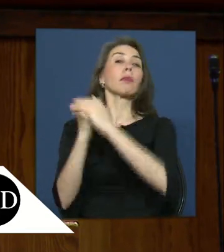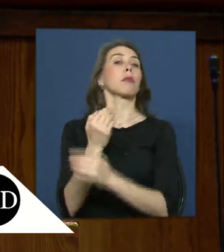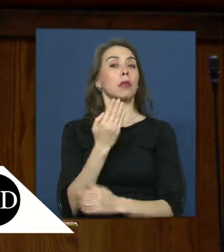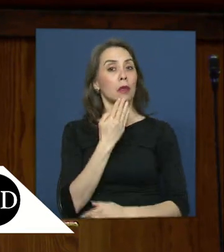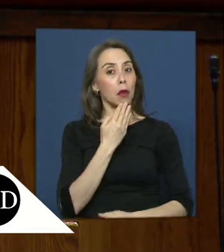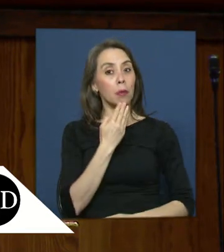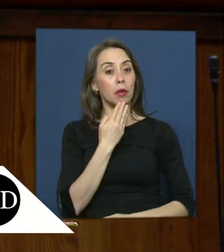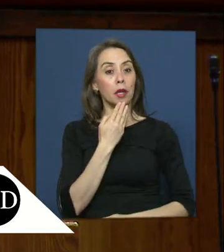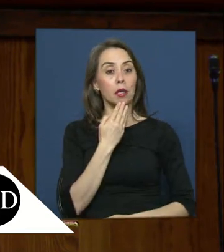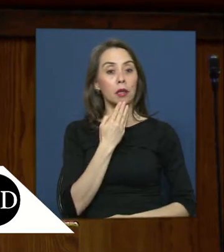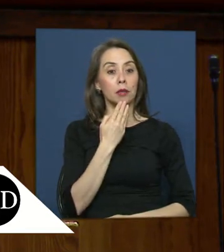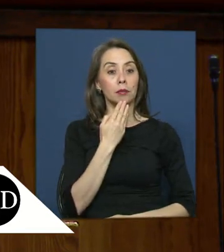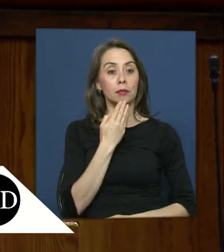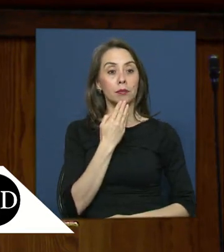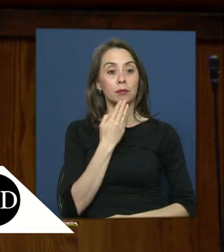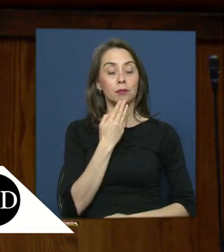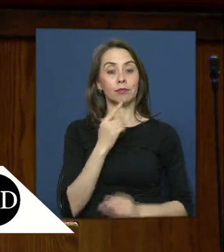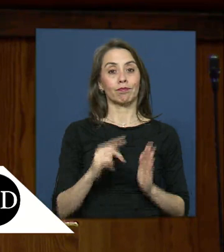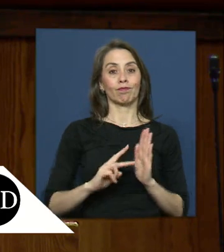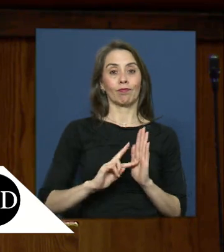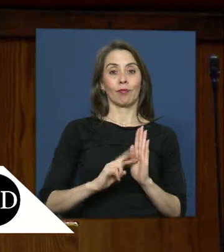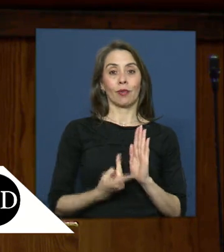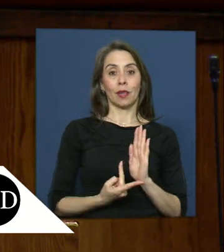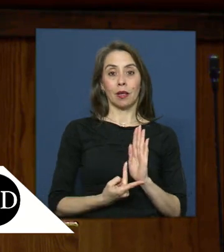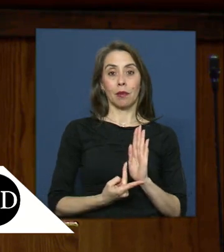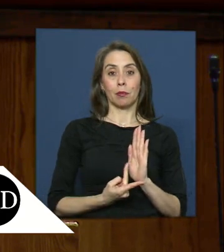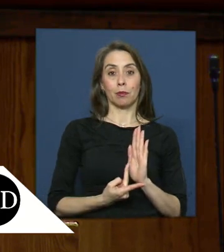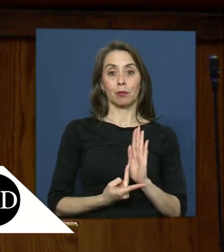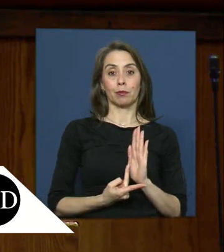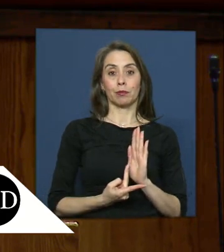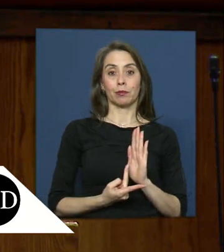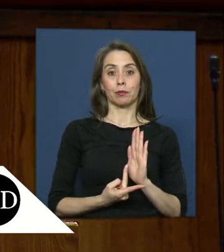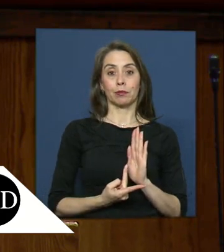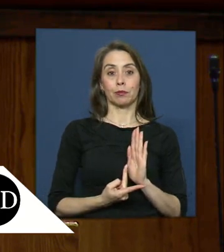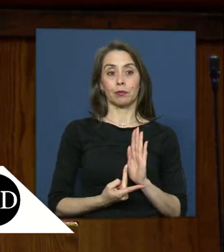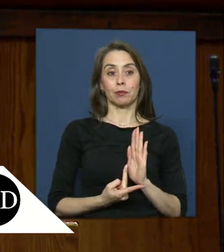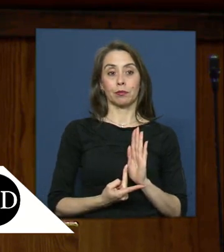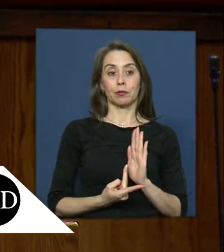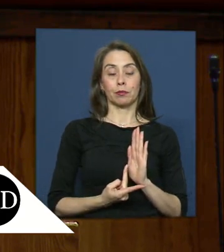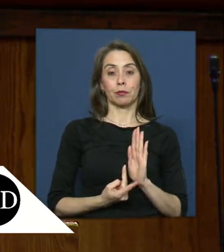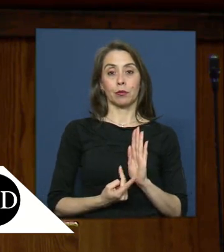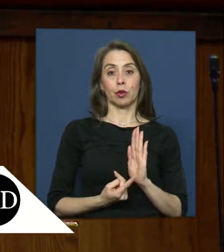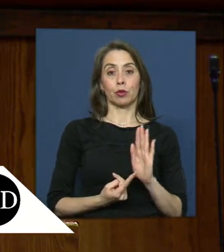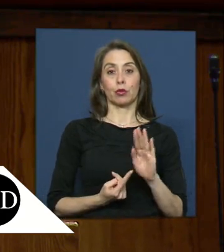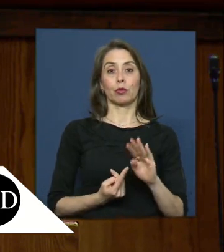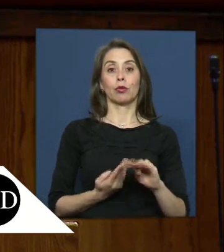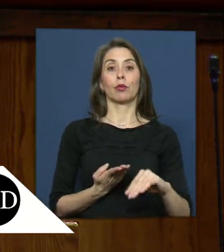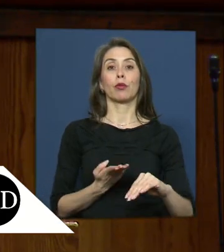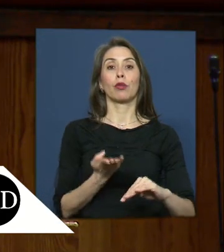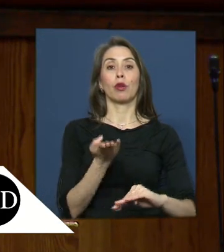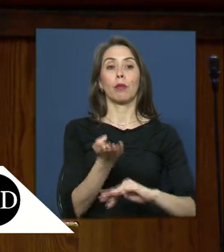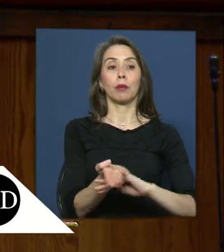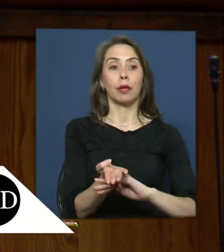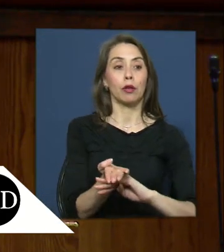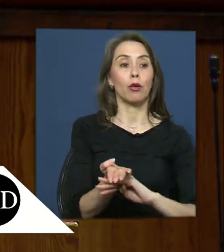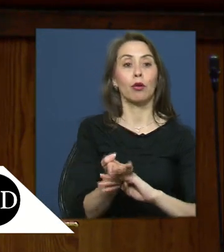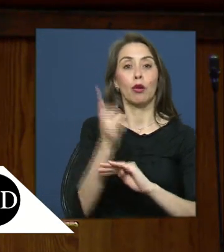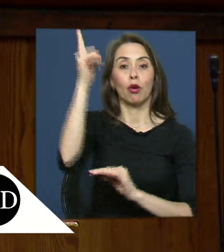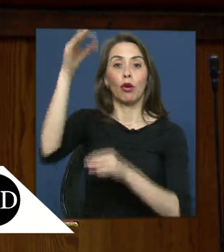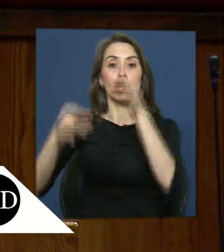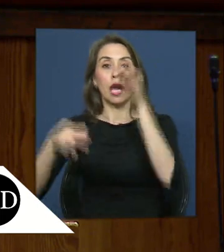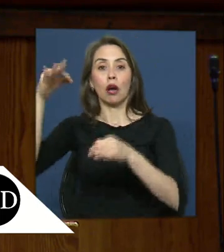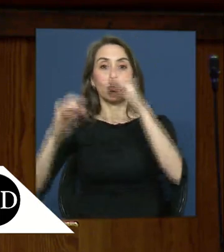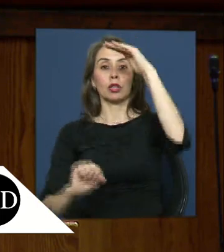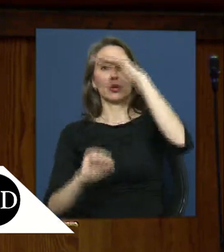que esta modificación fue precisamente a instancias de la excelentísima